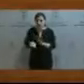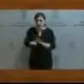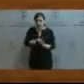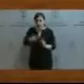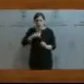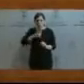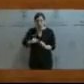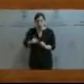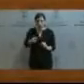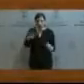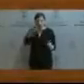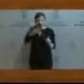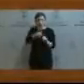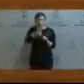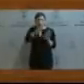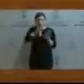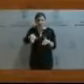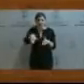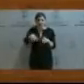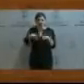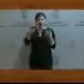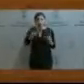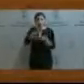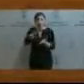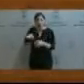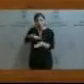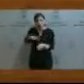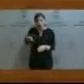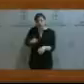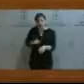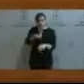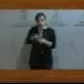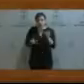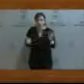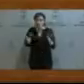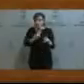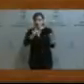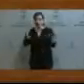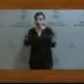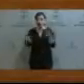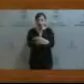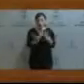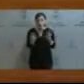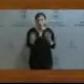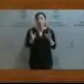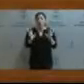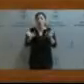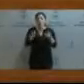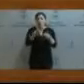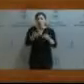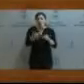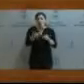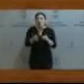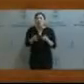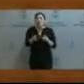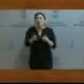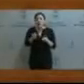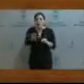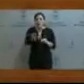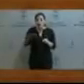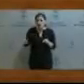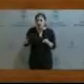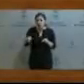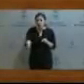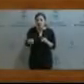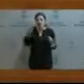luego, curiosamente, nunca se ponen en práctica cuando gobierna, más bien todo lo contrario. El partido del pueblo, de la mayoría, practica esas intenciones a